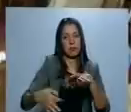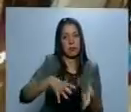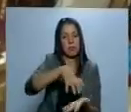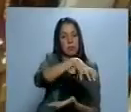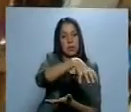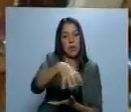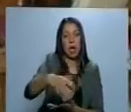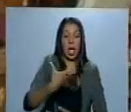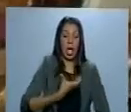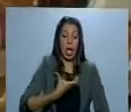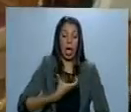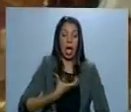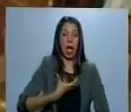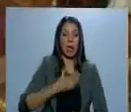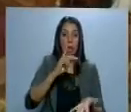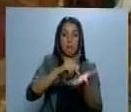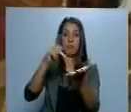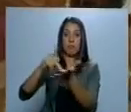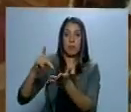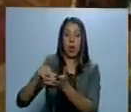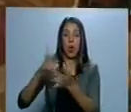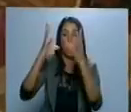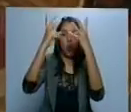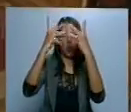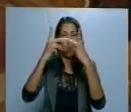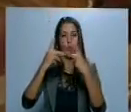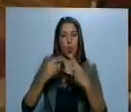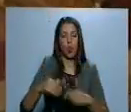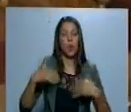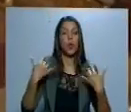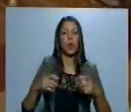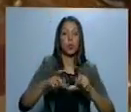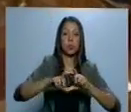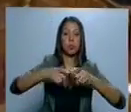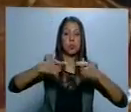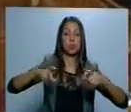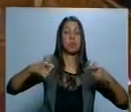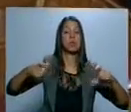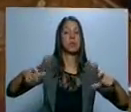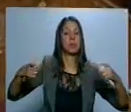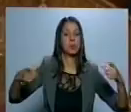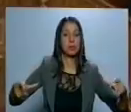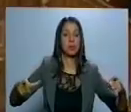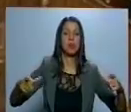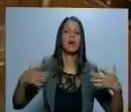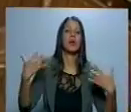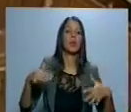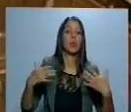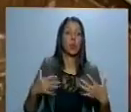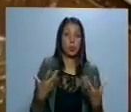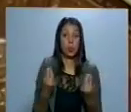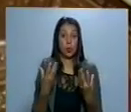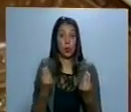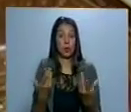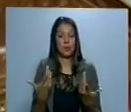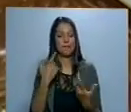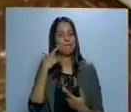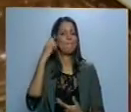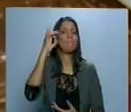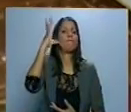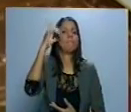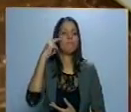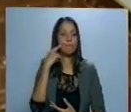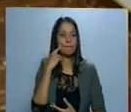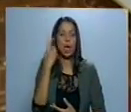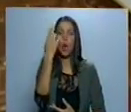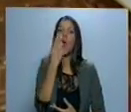número de alcaldesas y alcaldes proclamados en cada una de las respectivas localidades, es necesario adoptar forma para la celebración